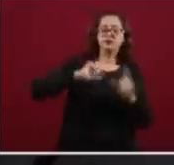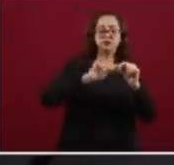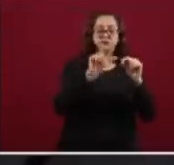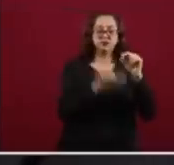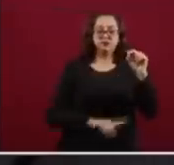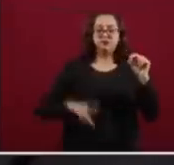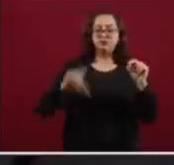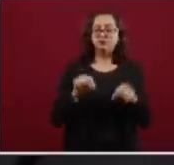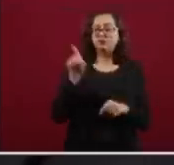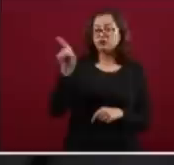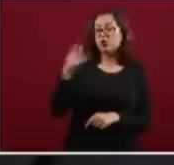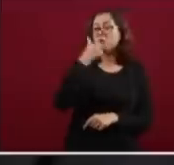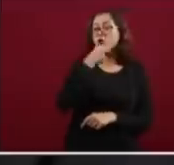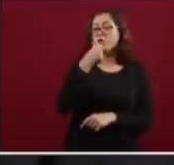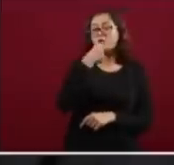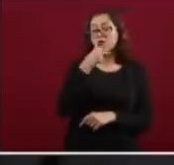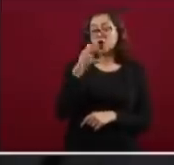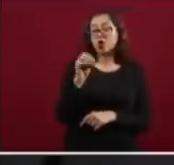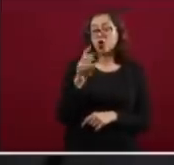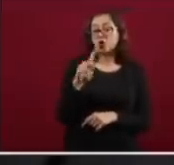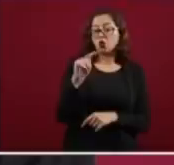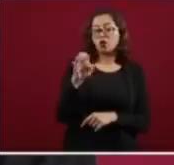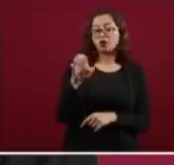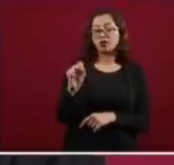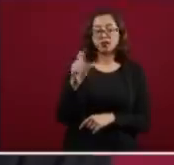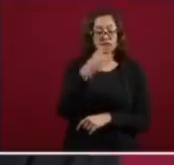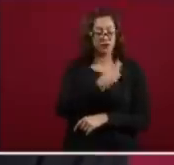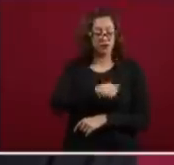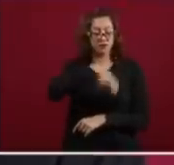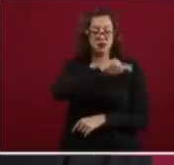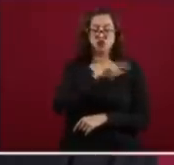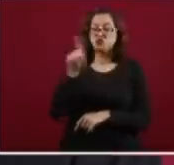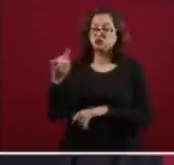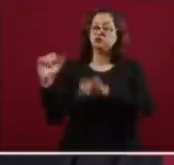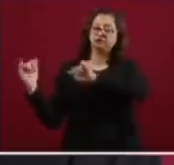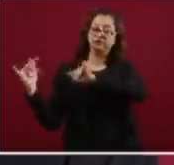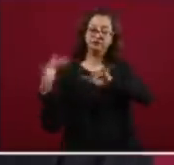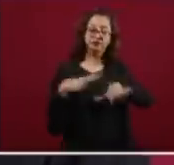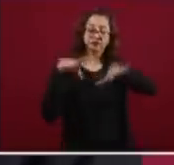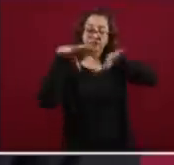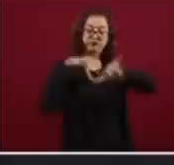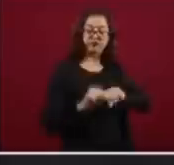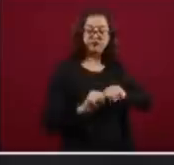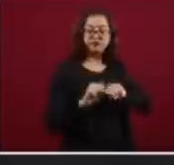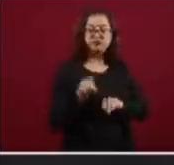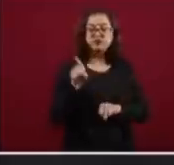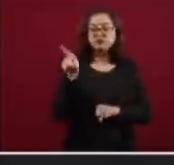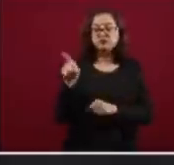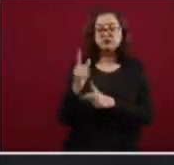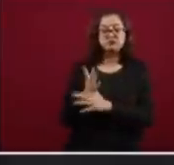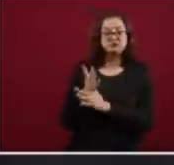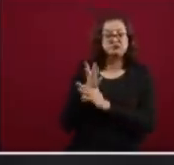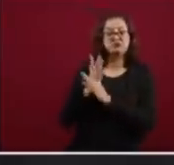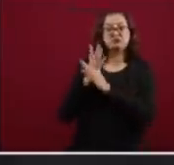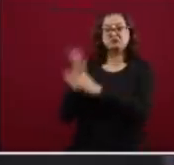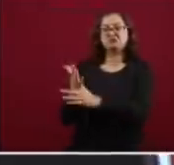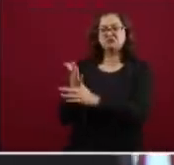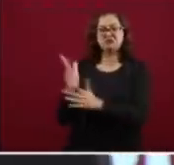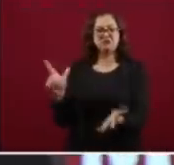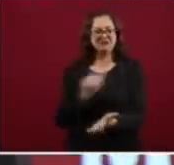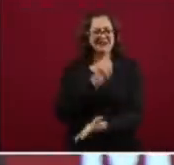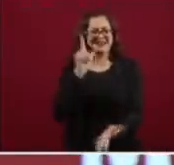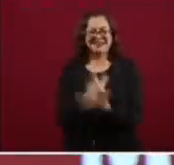cortez se autonombra sin ningún fundamento legal